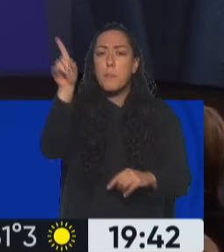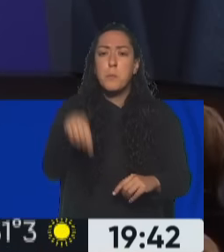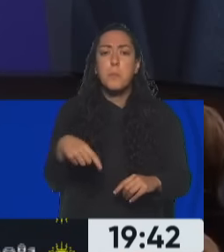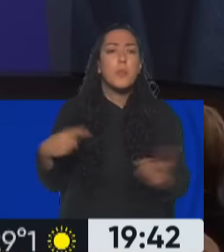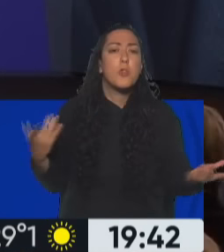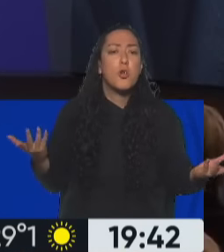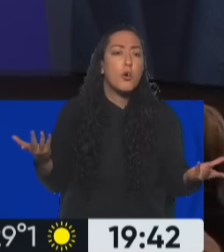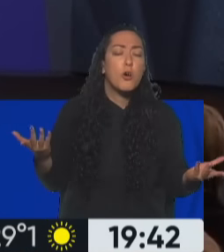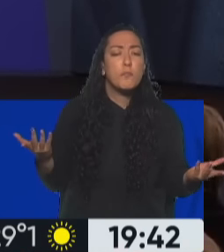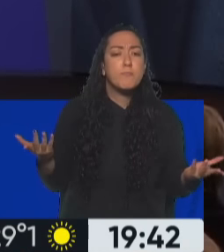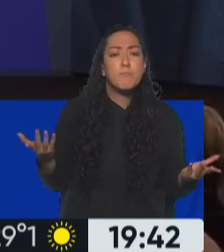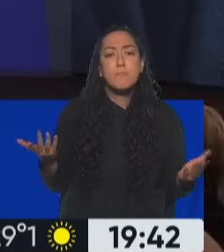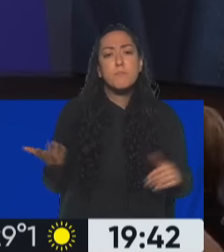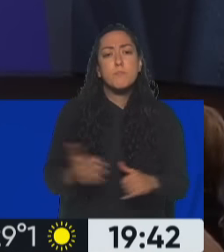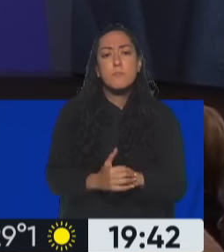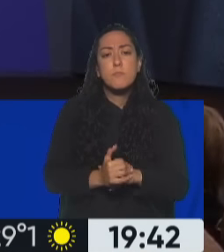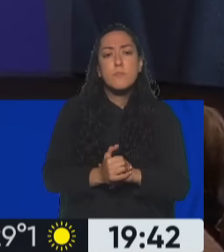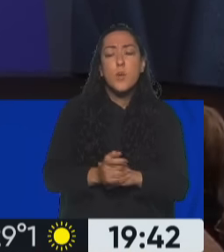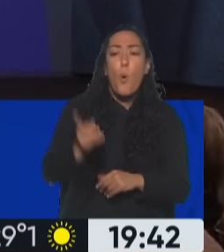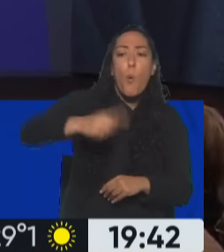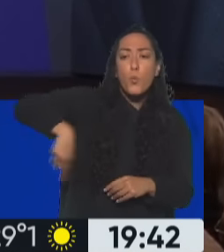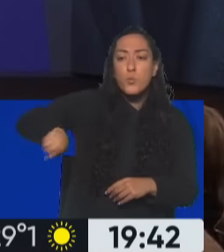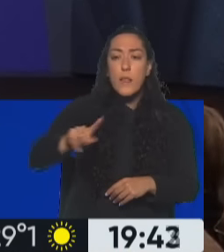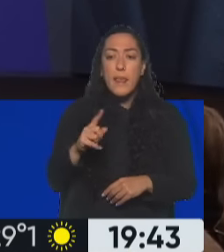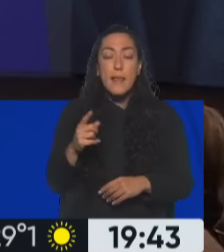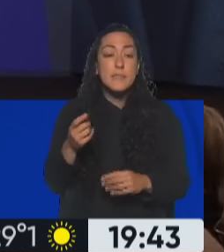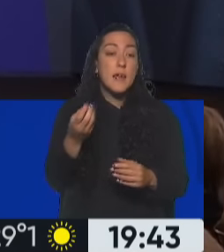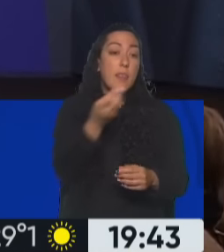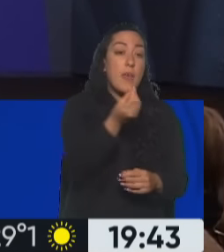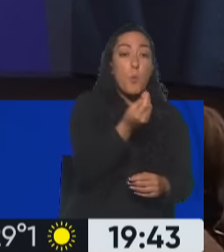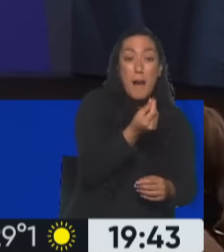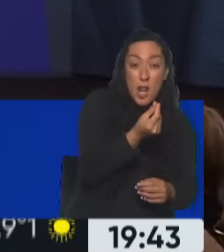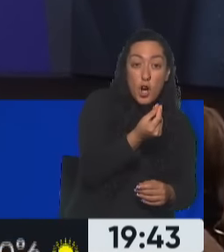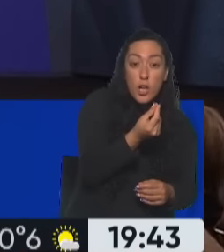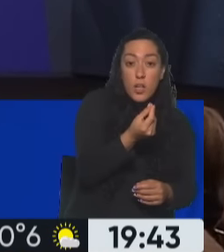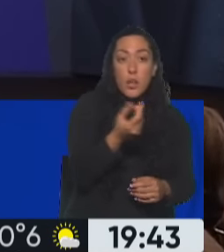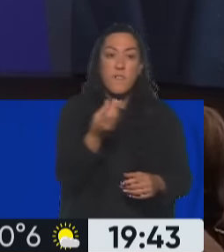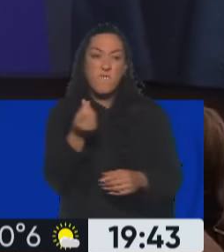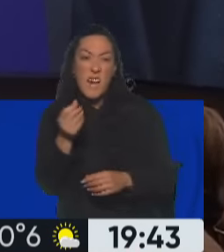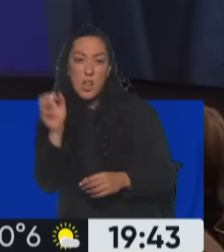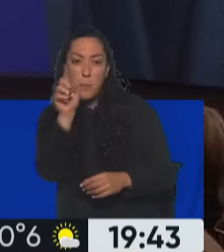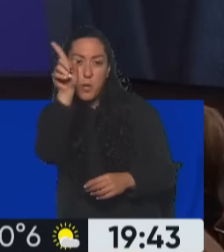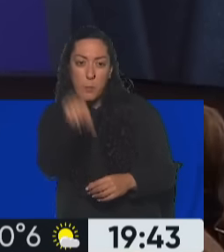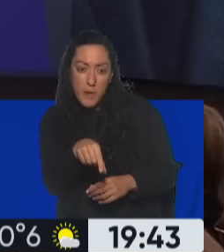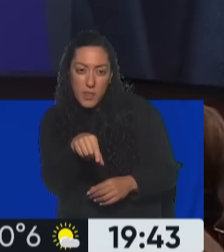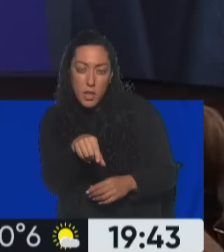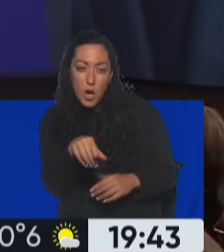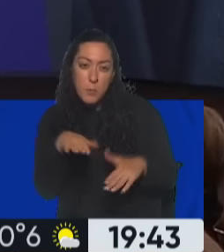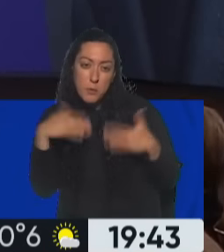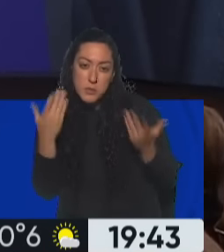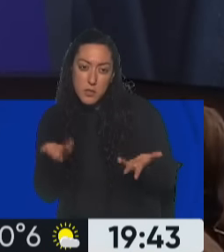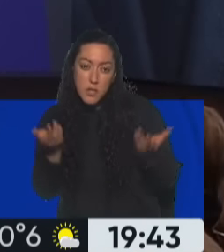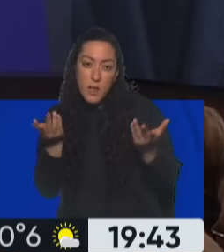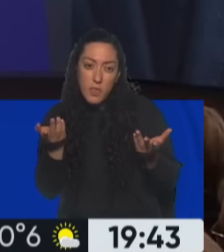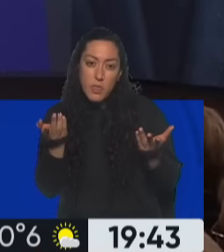¿Ustedes usarían como aproximación de un valor el valor promedio de una